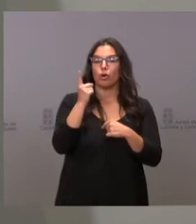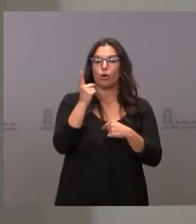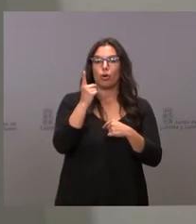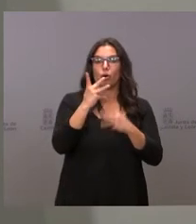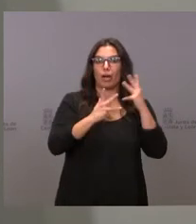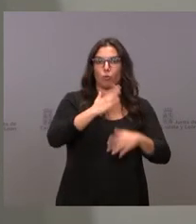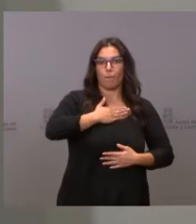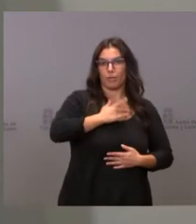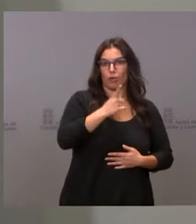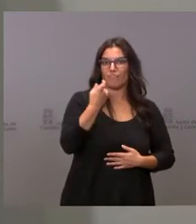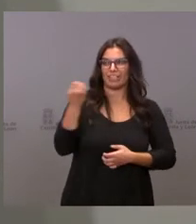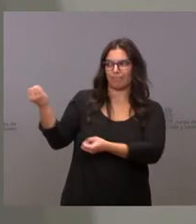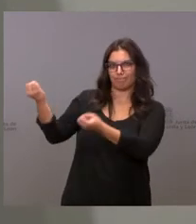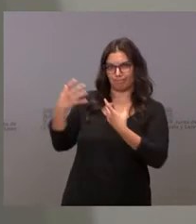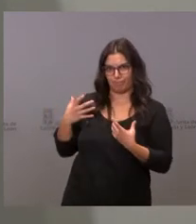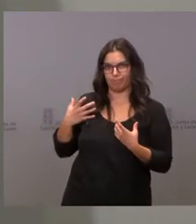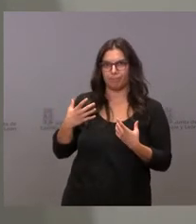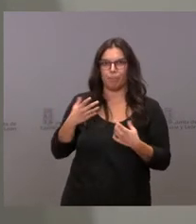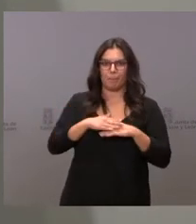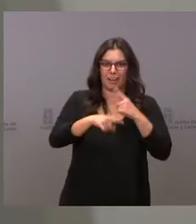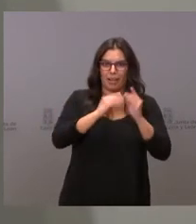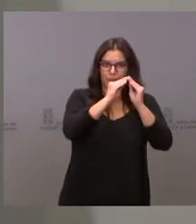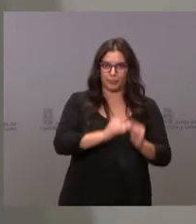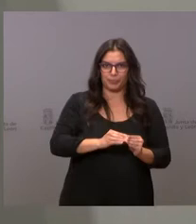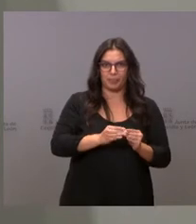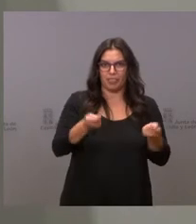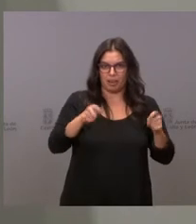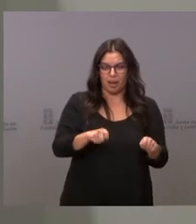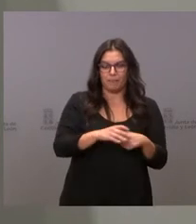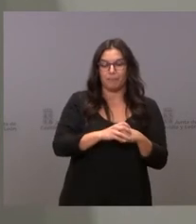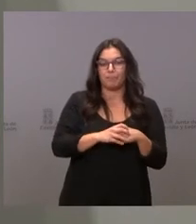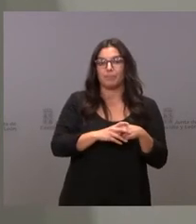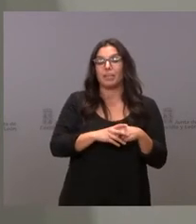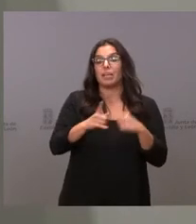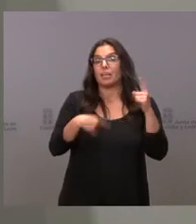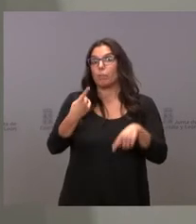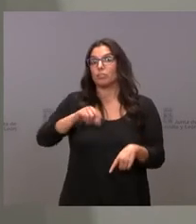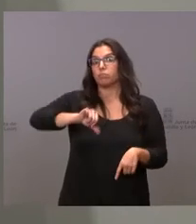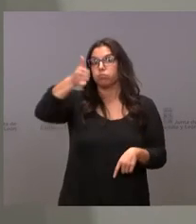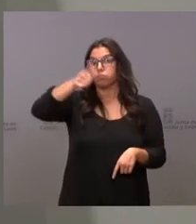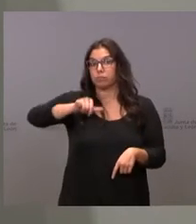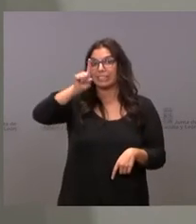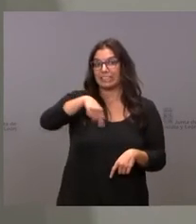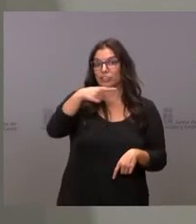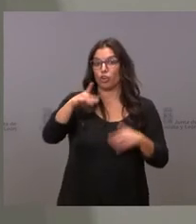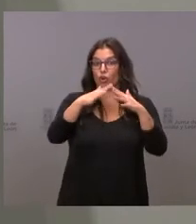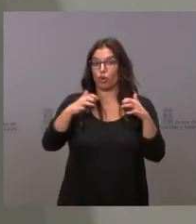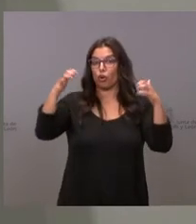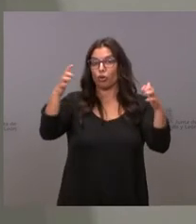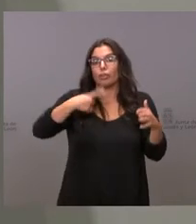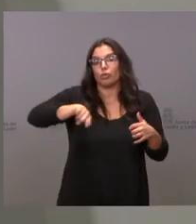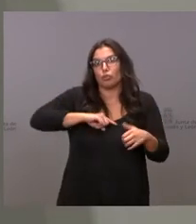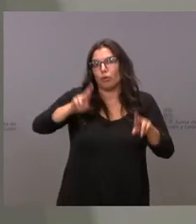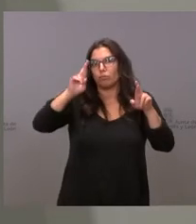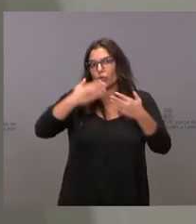nosotros. Y sobre la posibilidad de aprobarlo o no, nosotros estamos trabajando y estamos